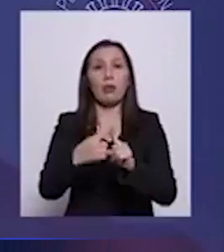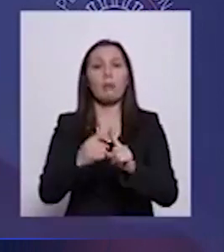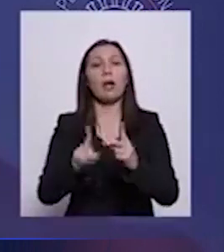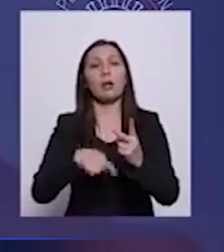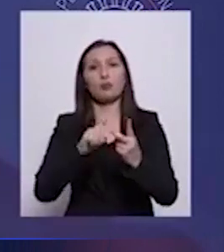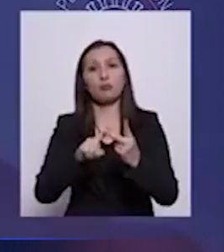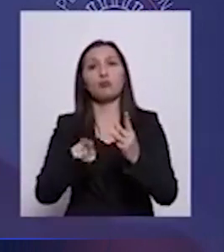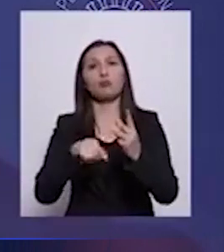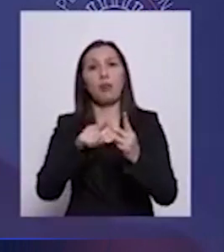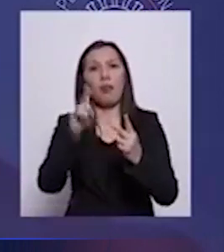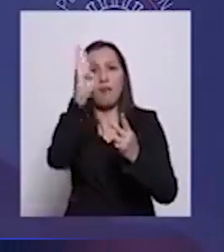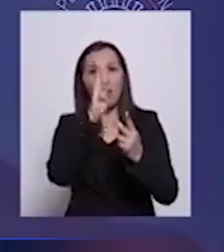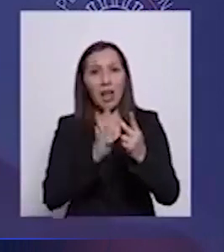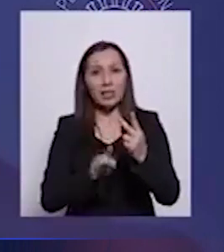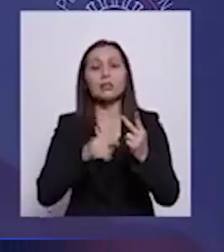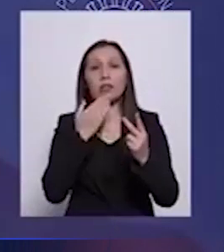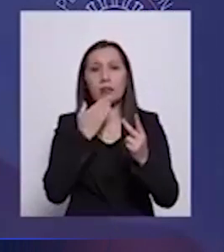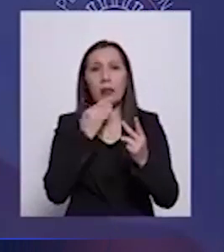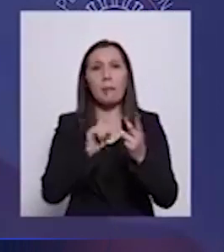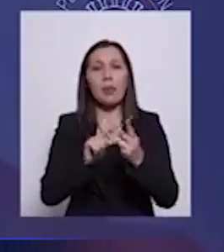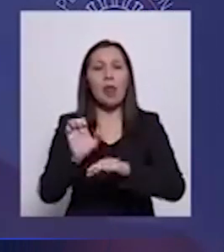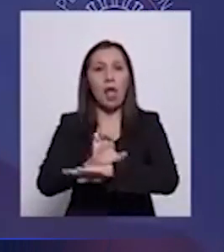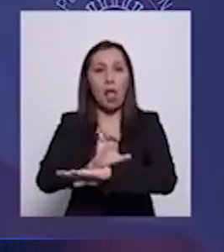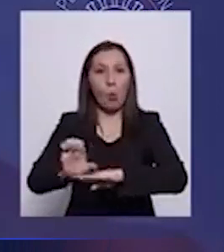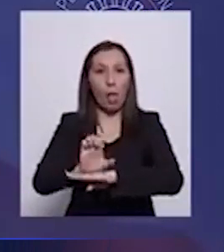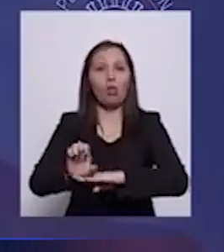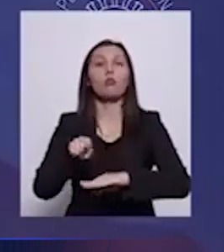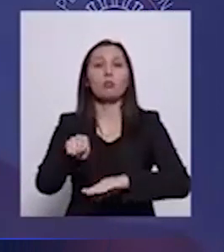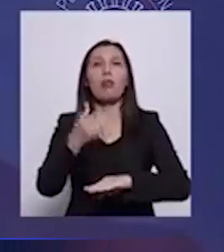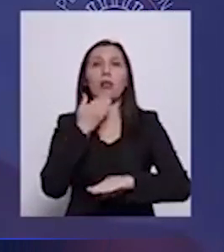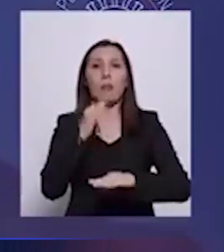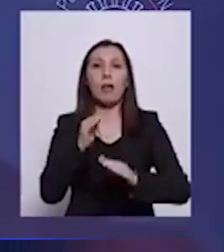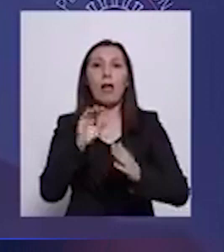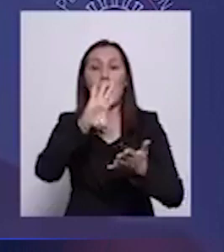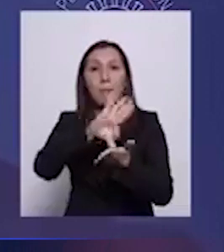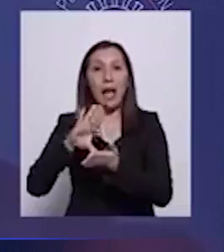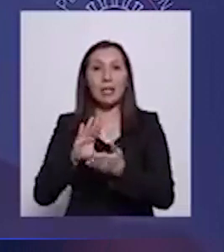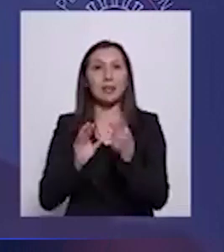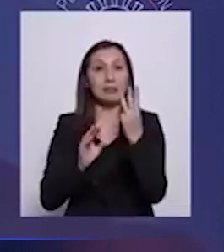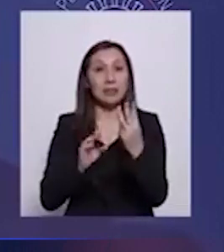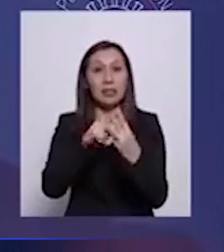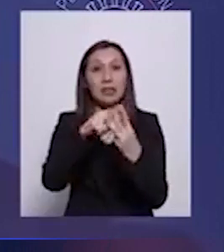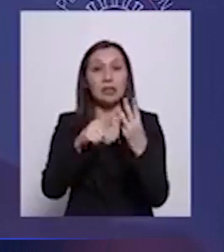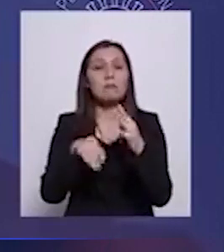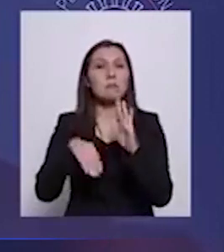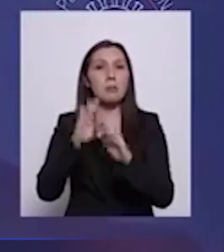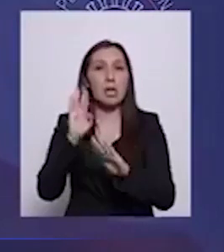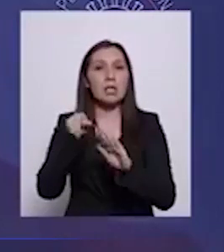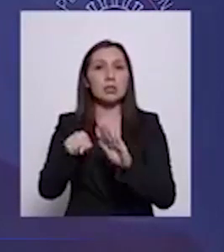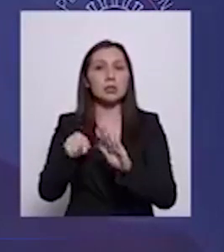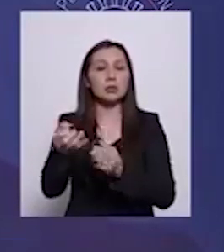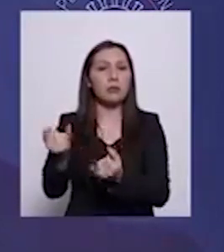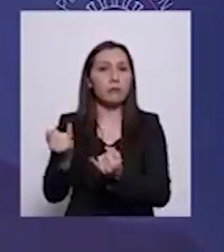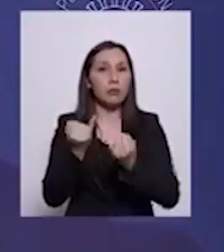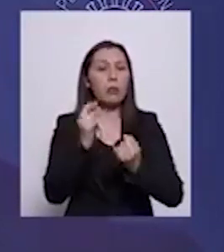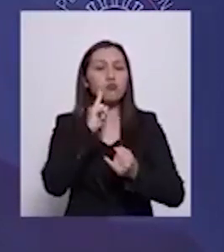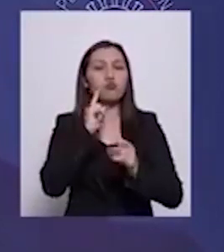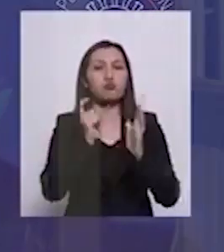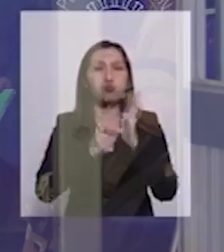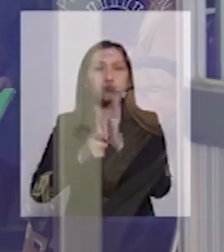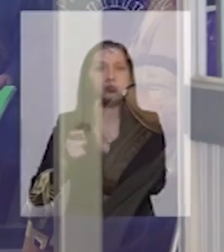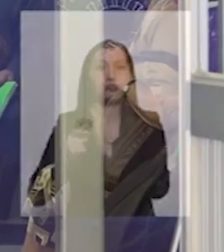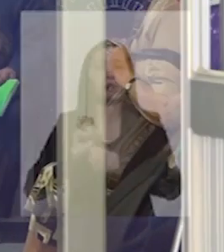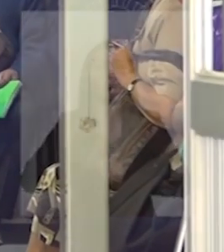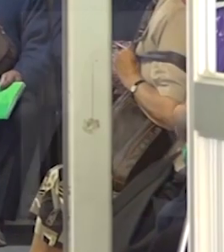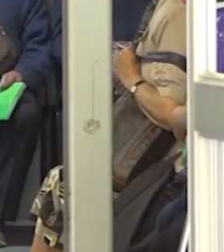además brasil y ecuador que son por supuesto los países que están reportando el mayor